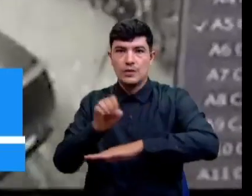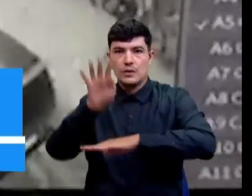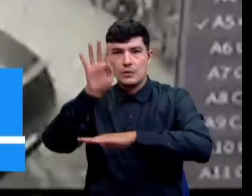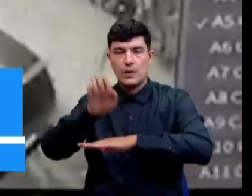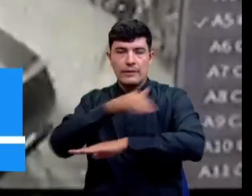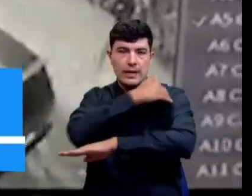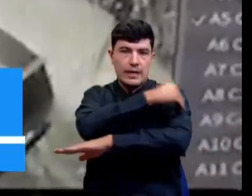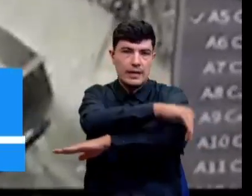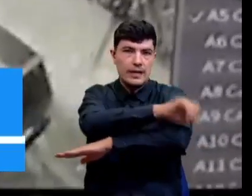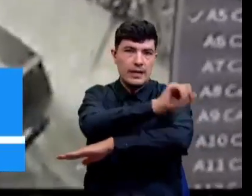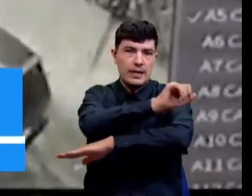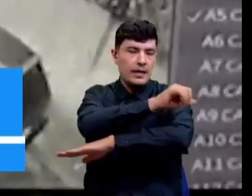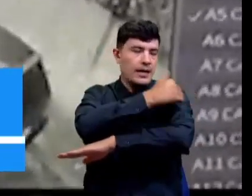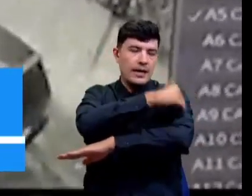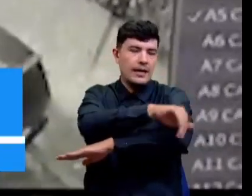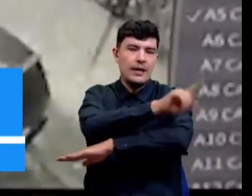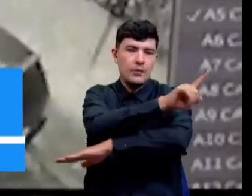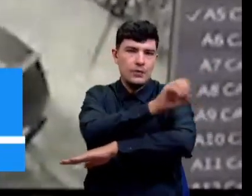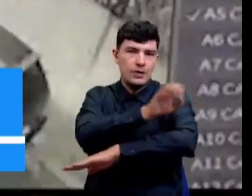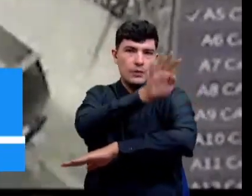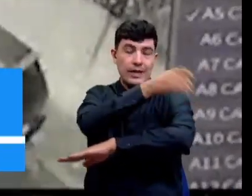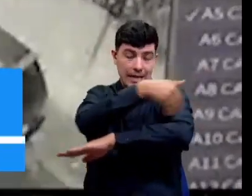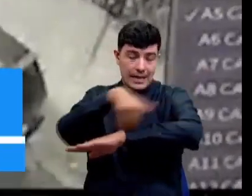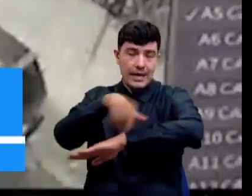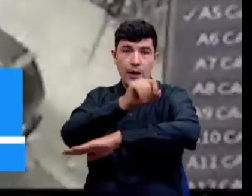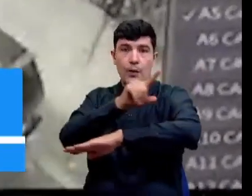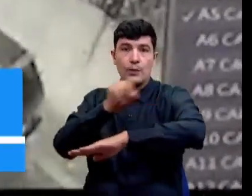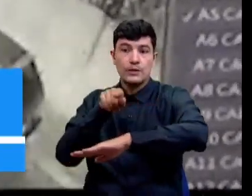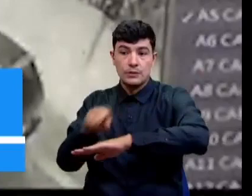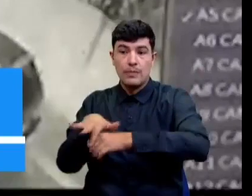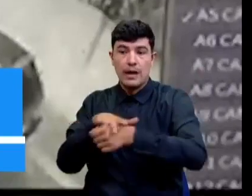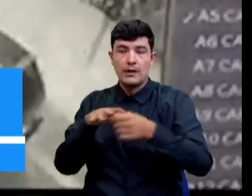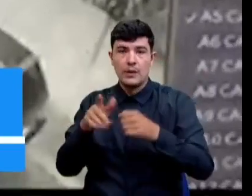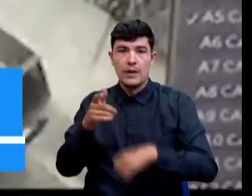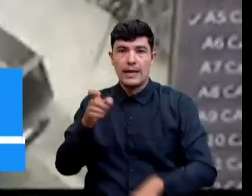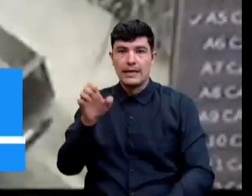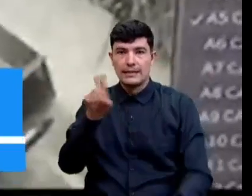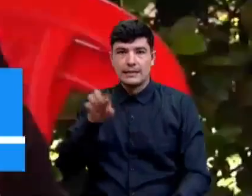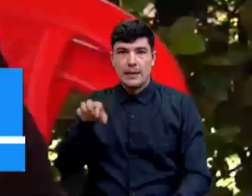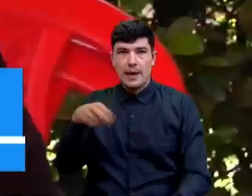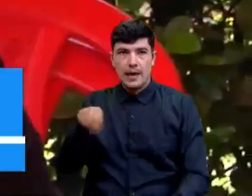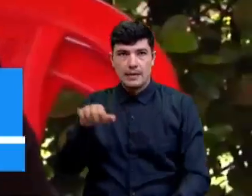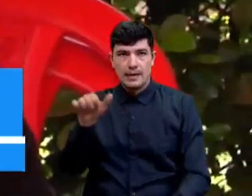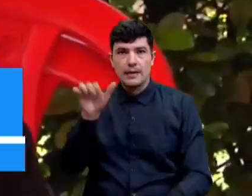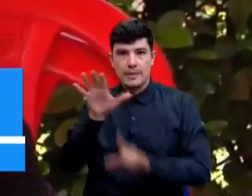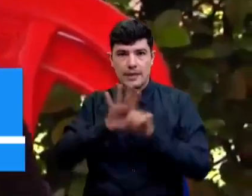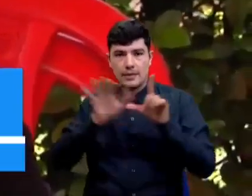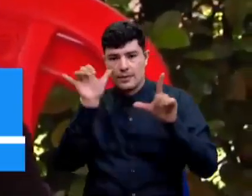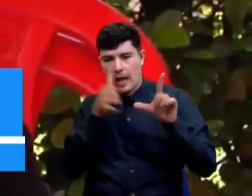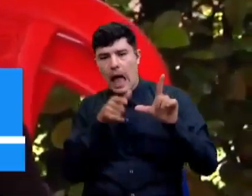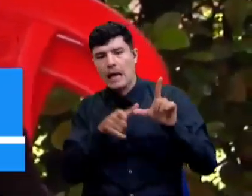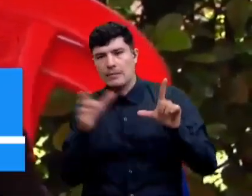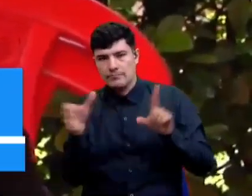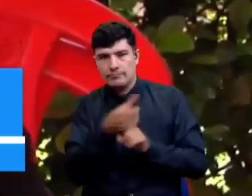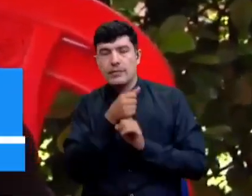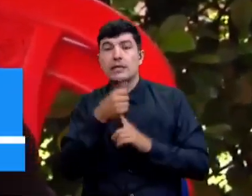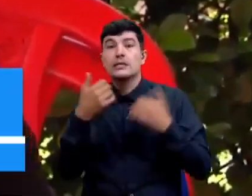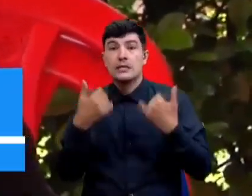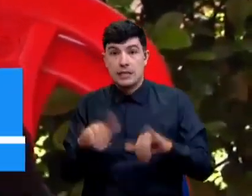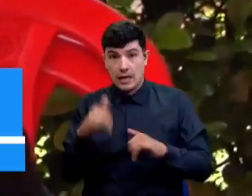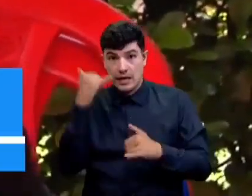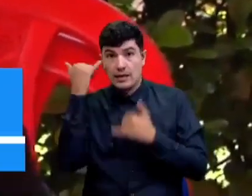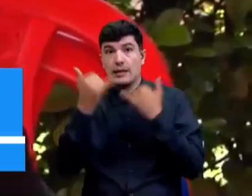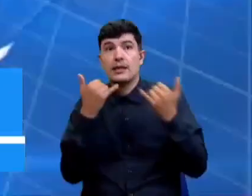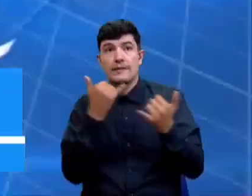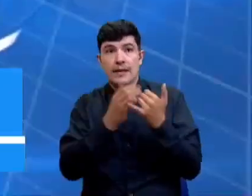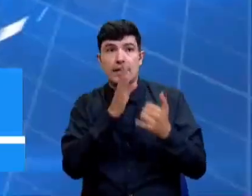carrera 11 en el barrio España y quedó registrado en cámaras de seguridad. Ya saben quién es la persona que asesinó